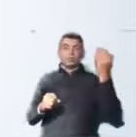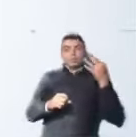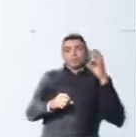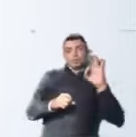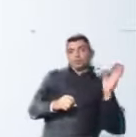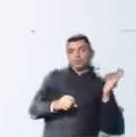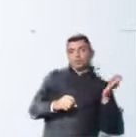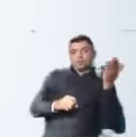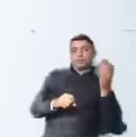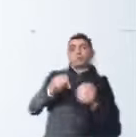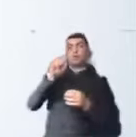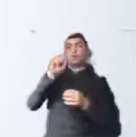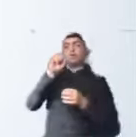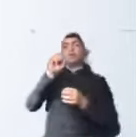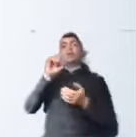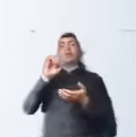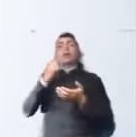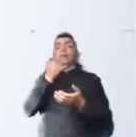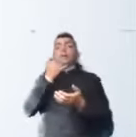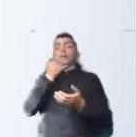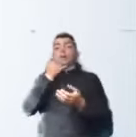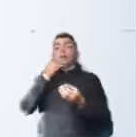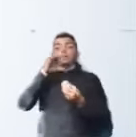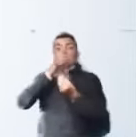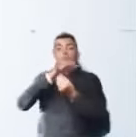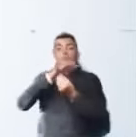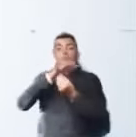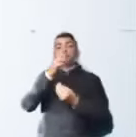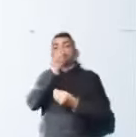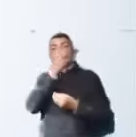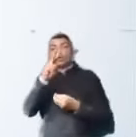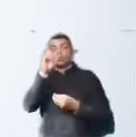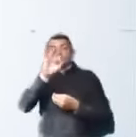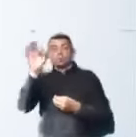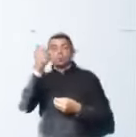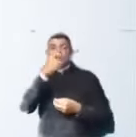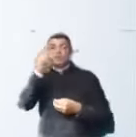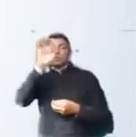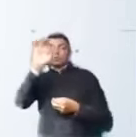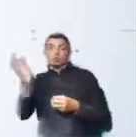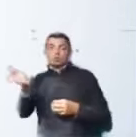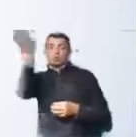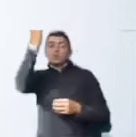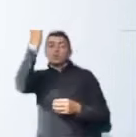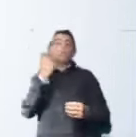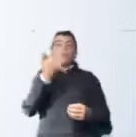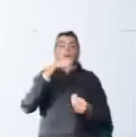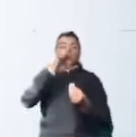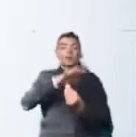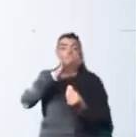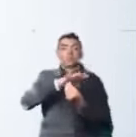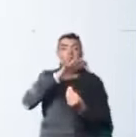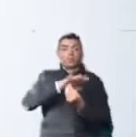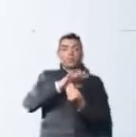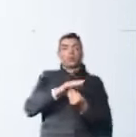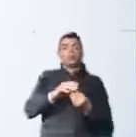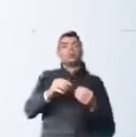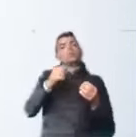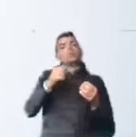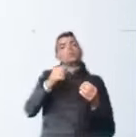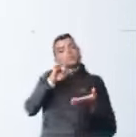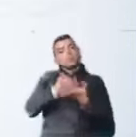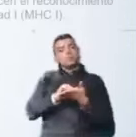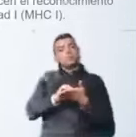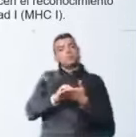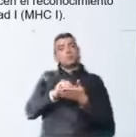12 a 16%. Por eso es importante el consumo del Ganoderma lucidum para disminuir los efectos de cualquier